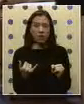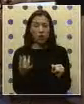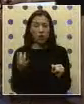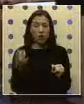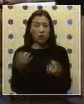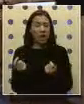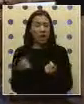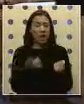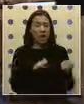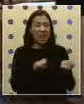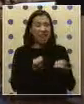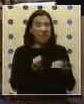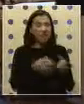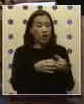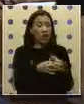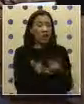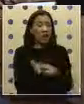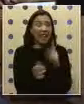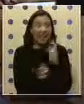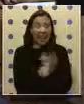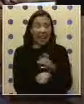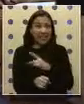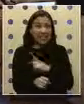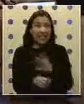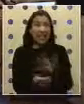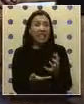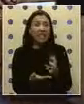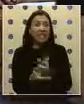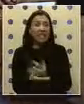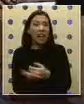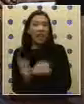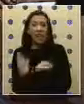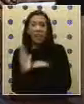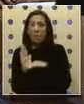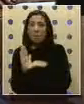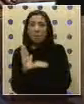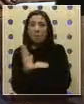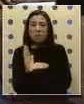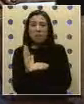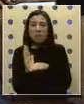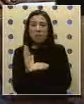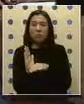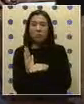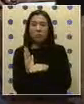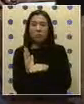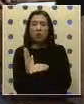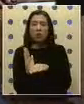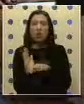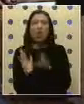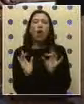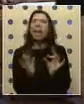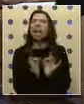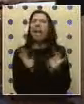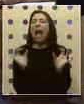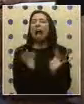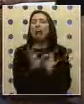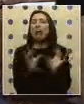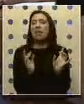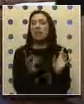única negociación colectiva real que hay en Chile es la del salario mínimo. No es por casualidad, señor